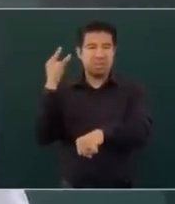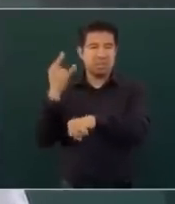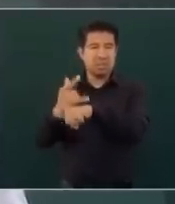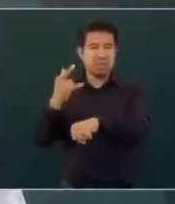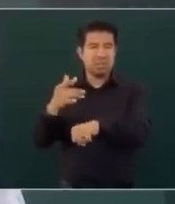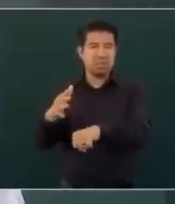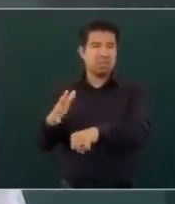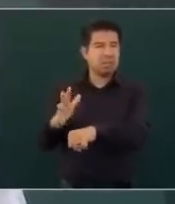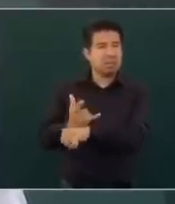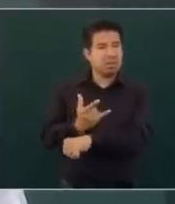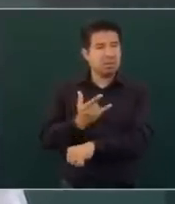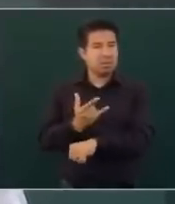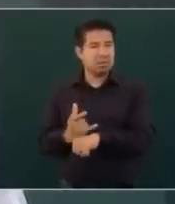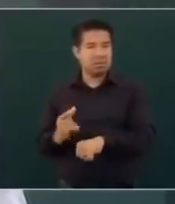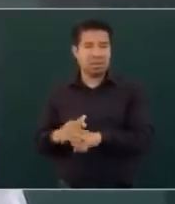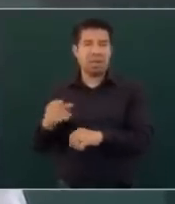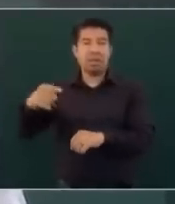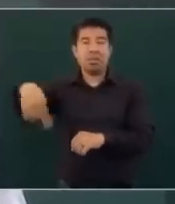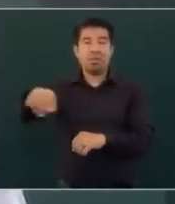mediatizaba mucho,